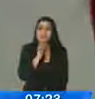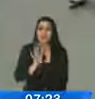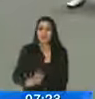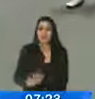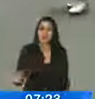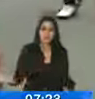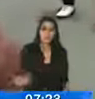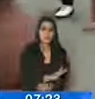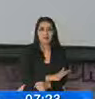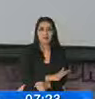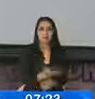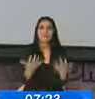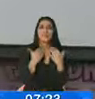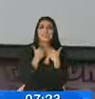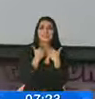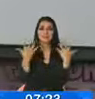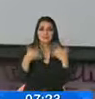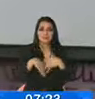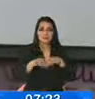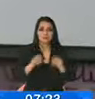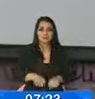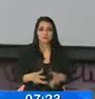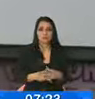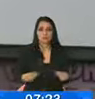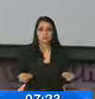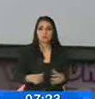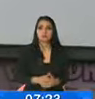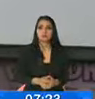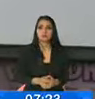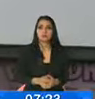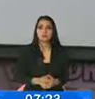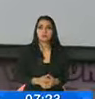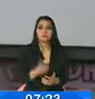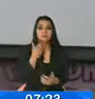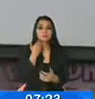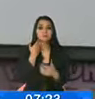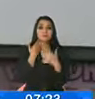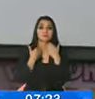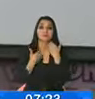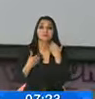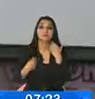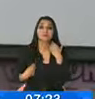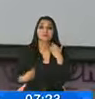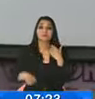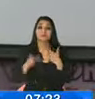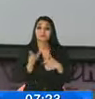combatir la crisis económica. La población dice que no ha habido realmente,